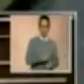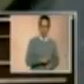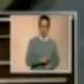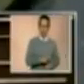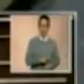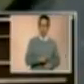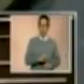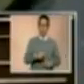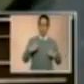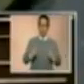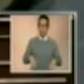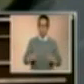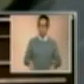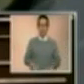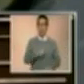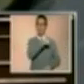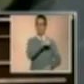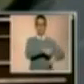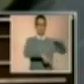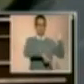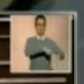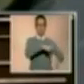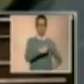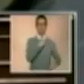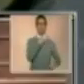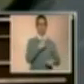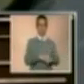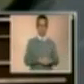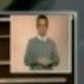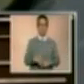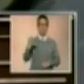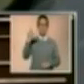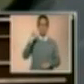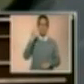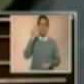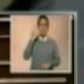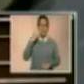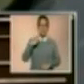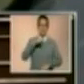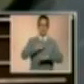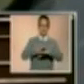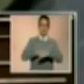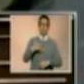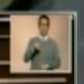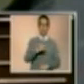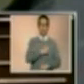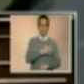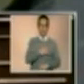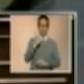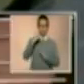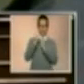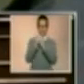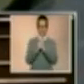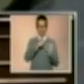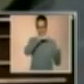Colombia 2 veces, ha hablado acá 2 veces, no ha podido hablar la primera vez en su asamblea, la Asamblea Nacional de su país, pero allá sí le rompieron la nariz.